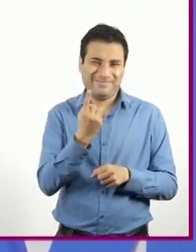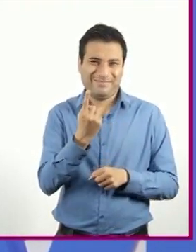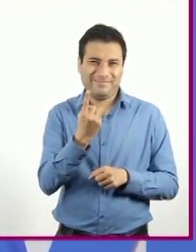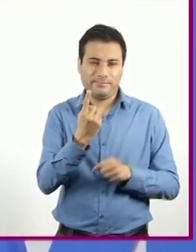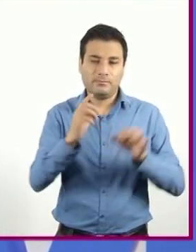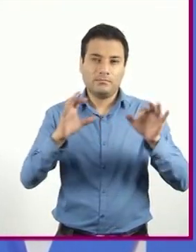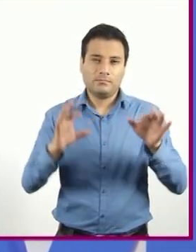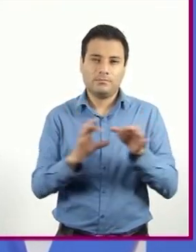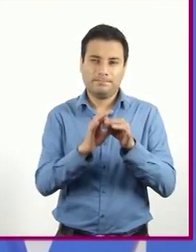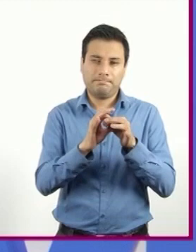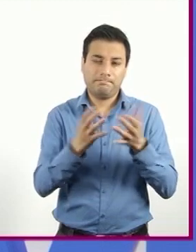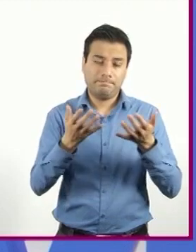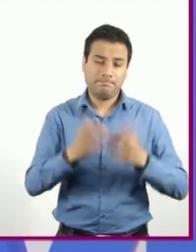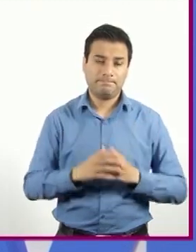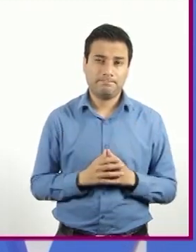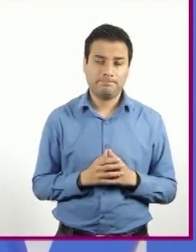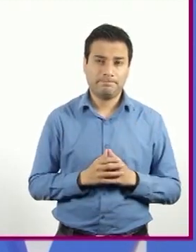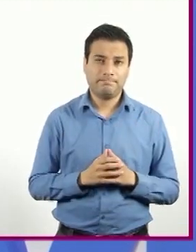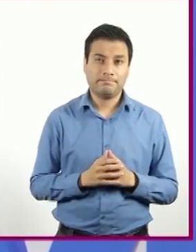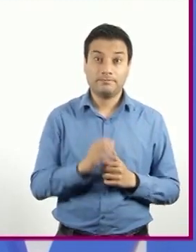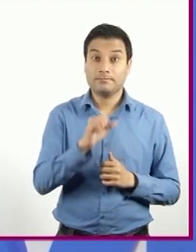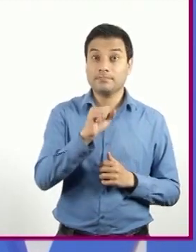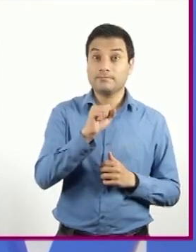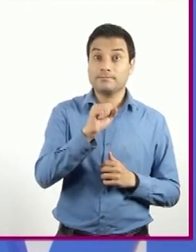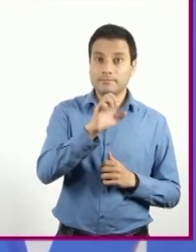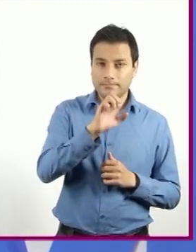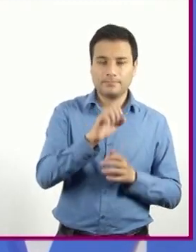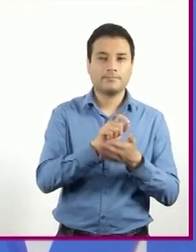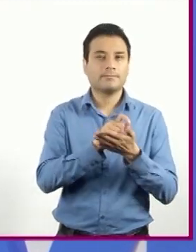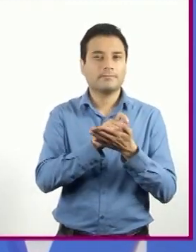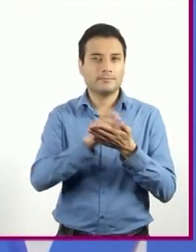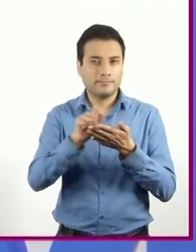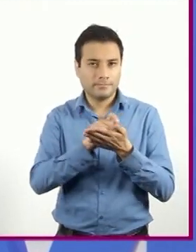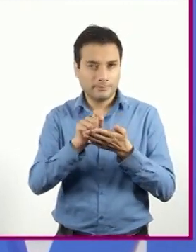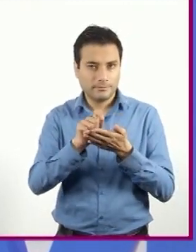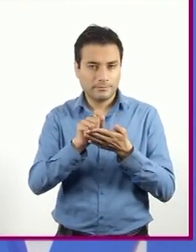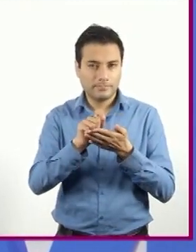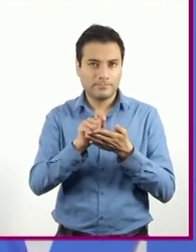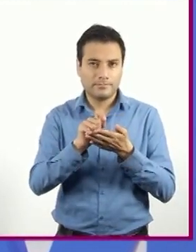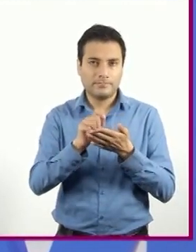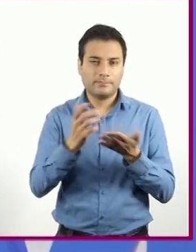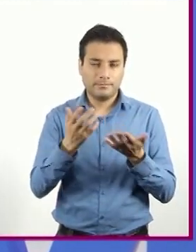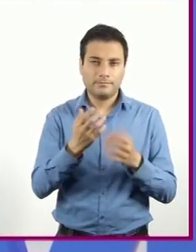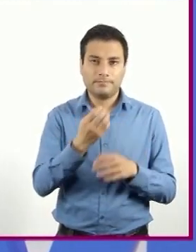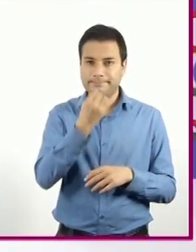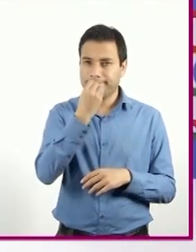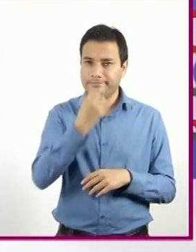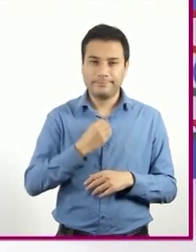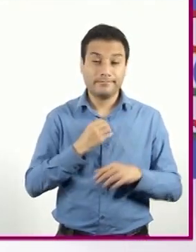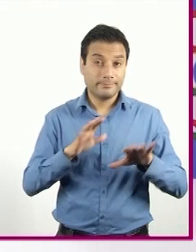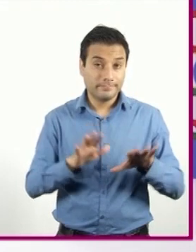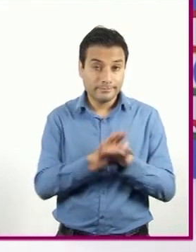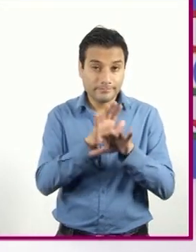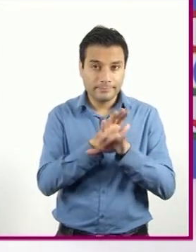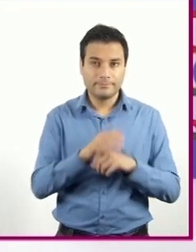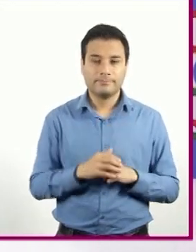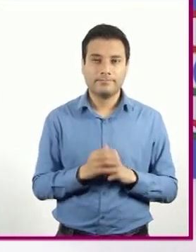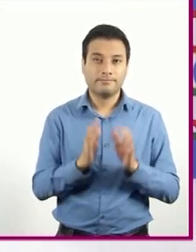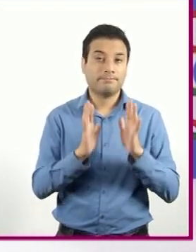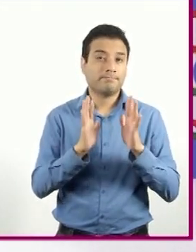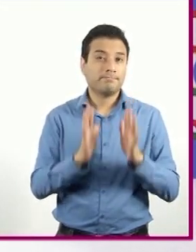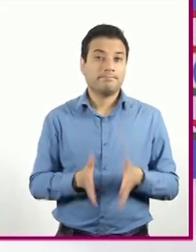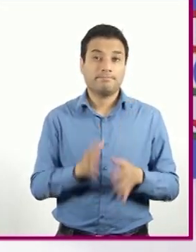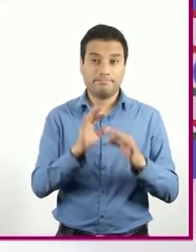la perífrasis verbal. Se deberá llenar pese al cambio de orden. ¿Listos